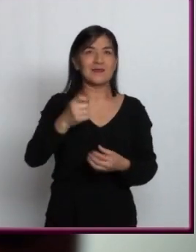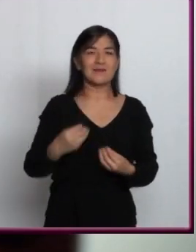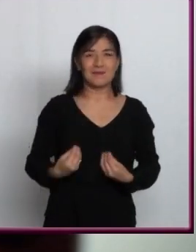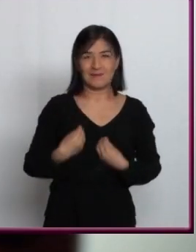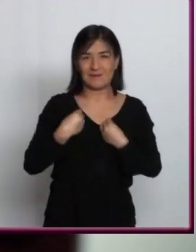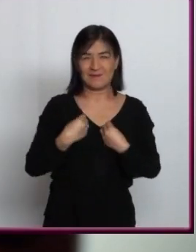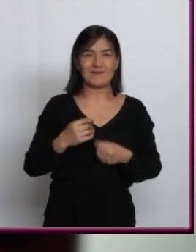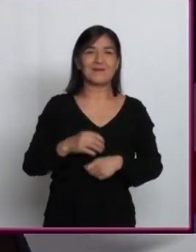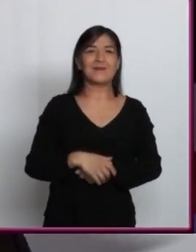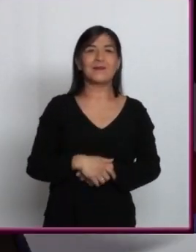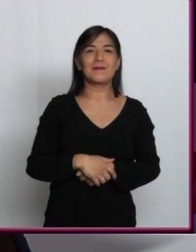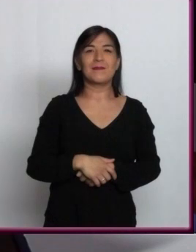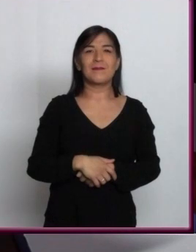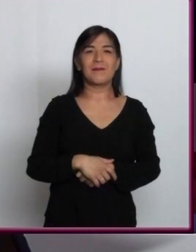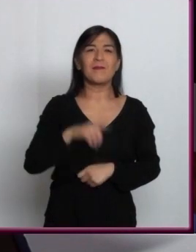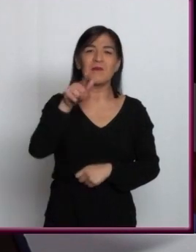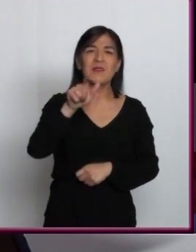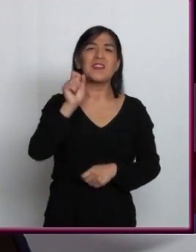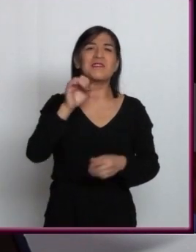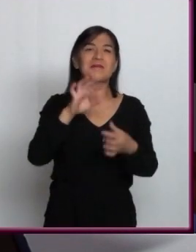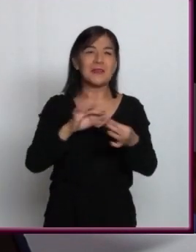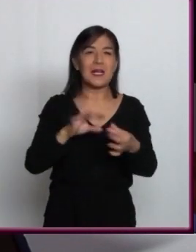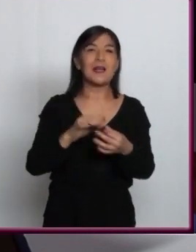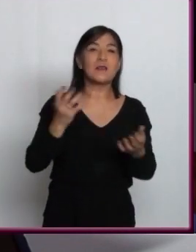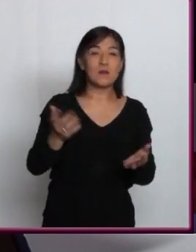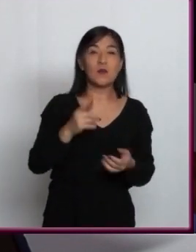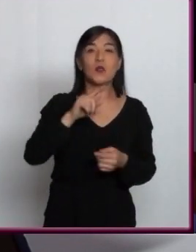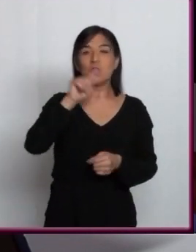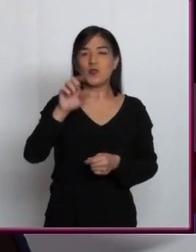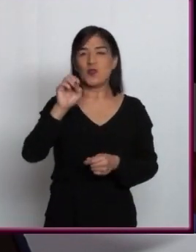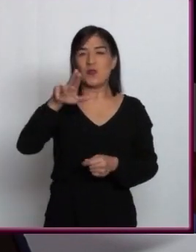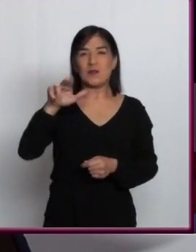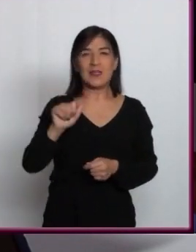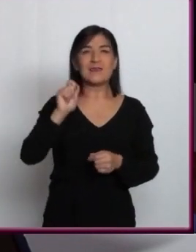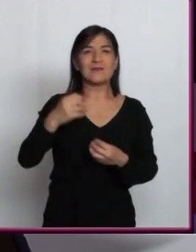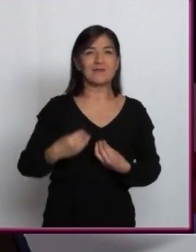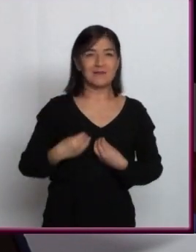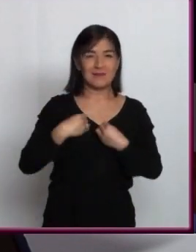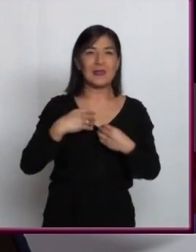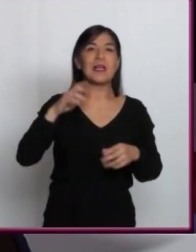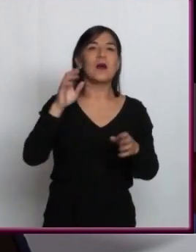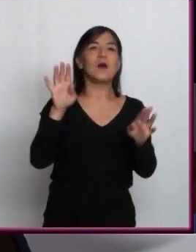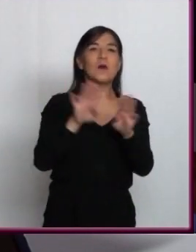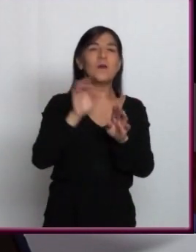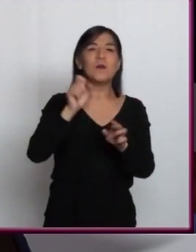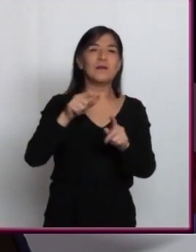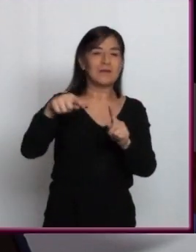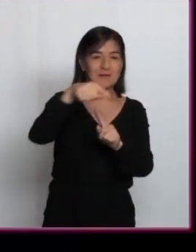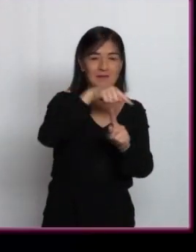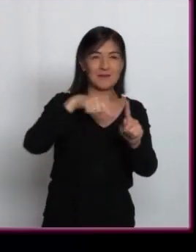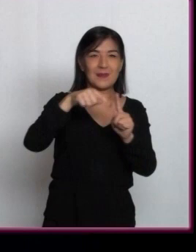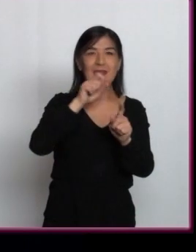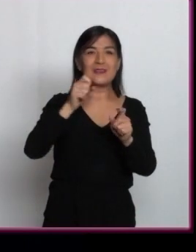al respecto? Bueno, la zona habitable es una región alrededor de la estrella